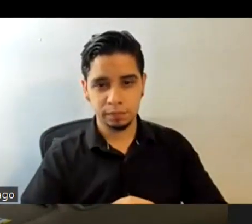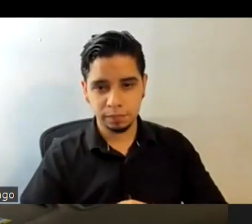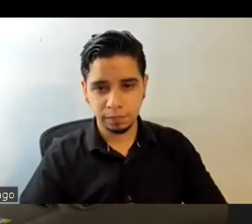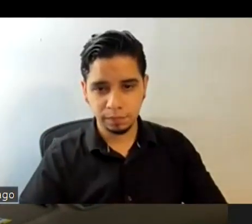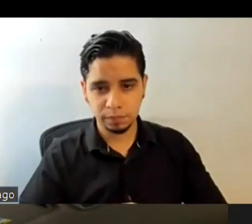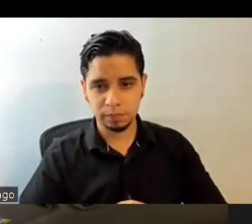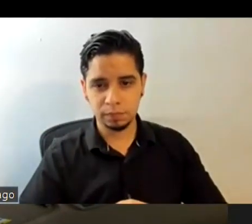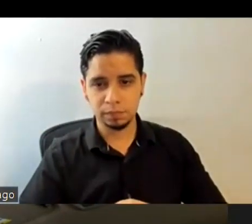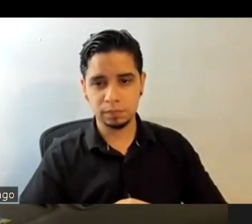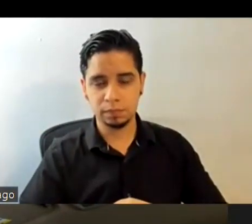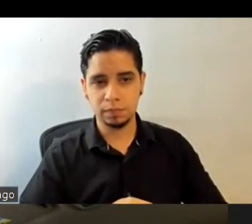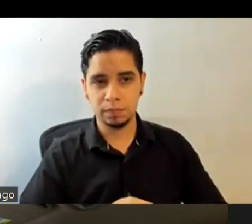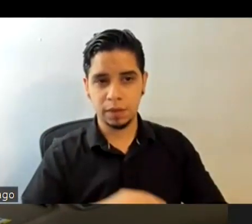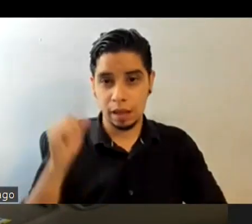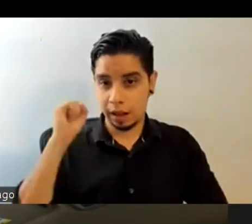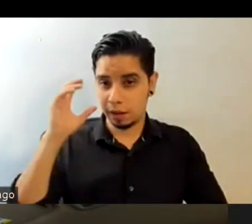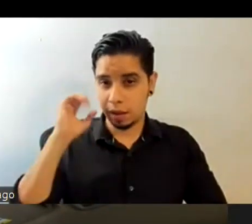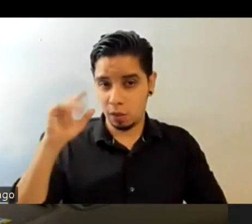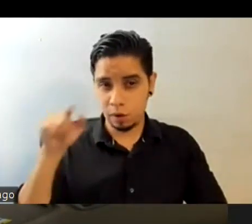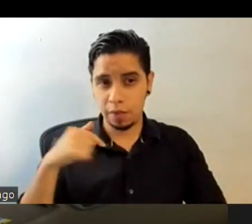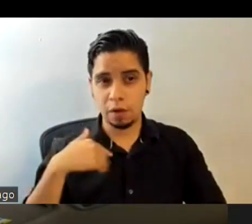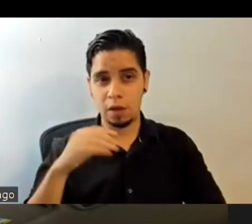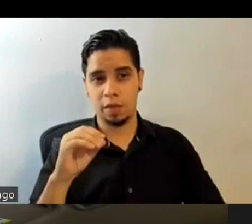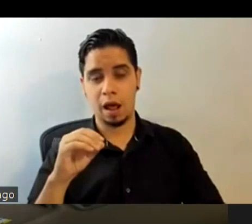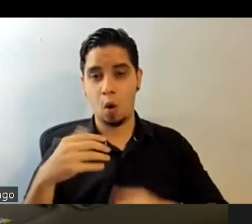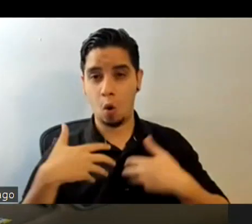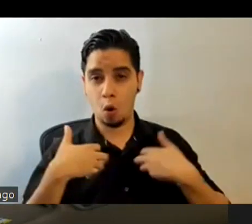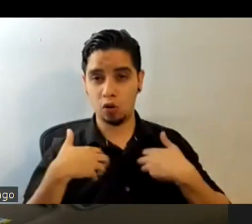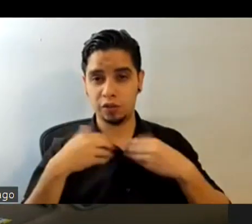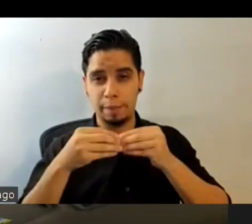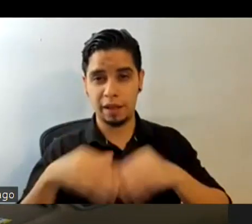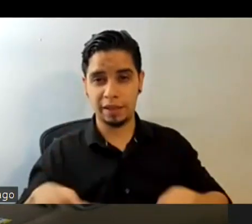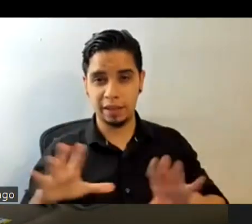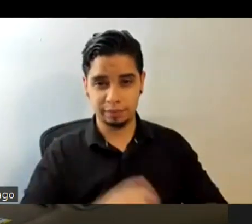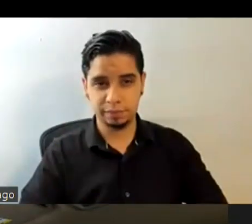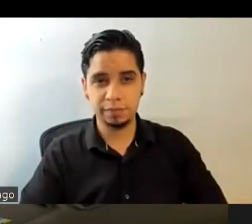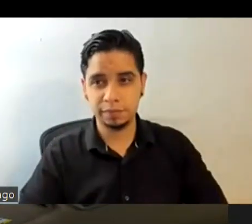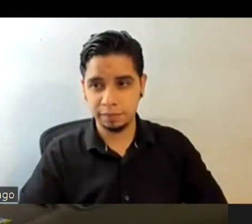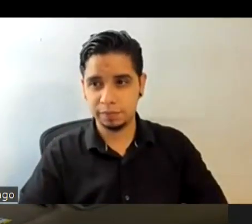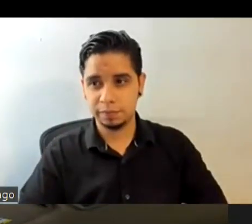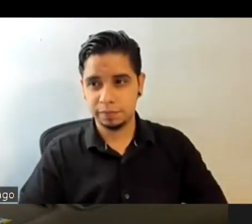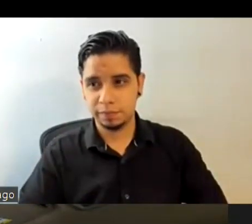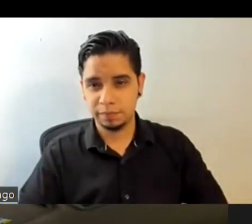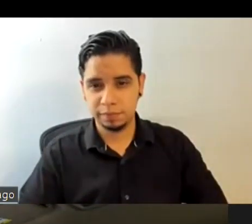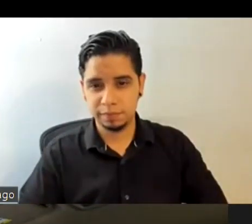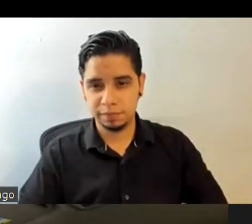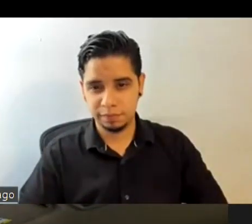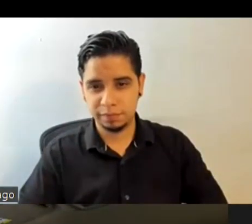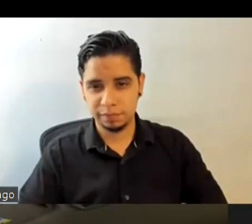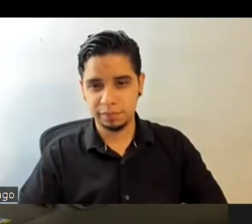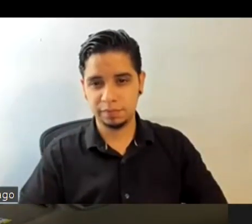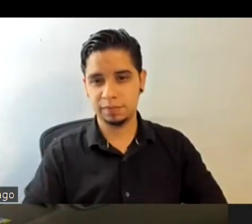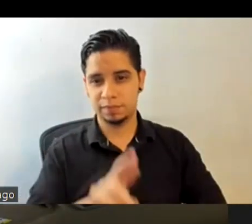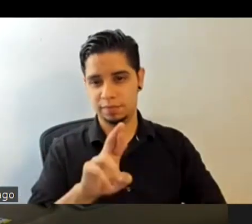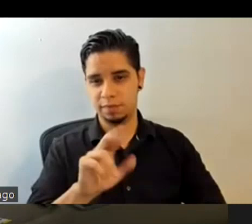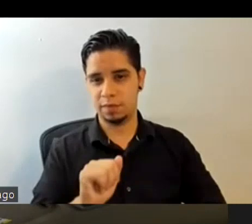llamaba? Cazadores de la Osa Perdida. Cazadores de la Osa Perdida. Sí, Muy en la línea de Indiana Jones. Sí, como Raiders of the